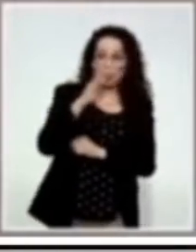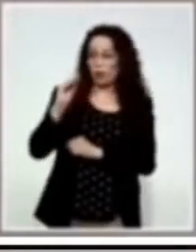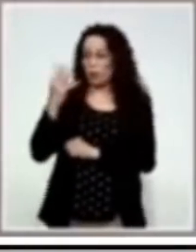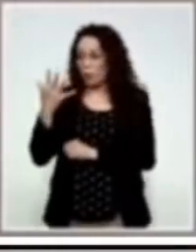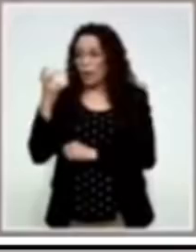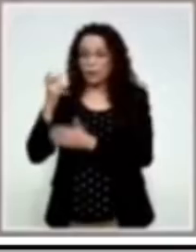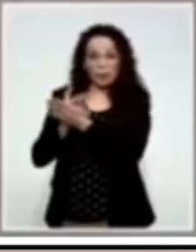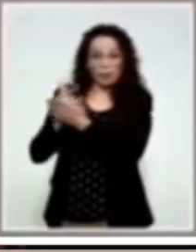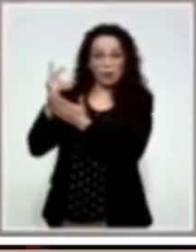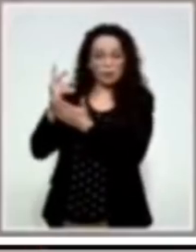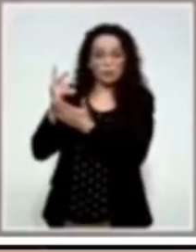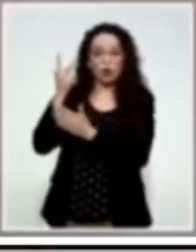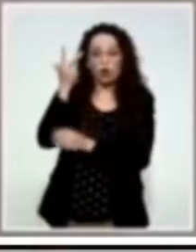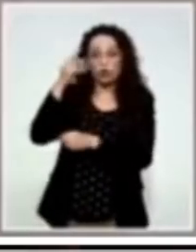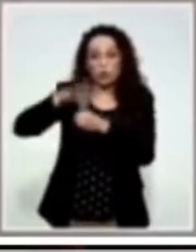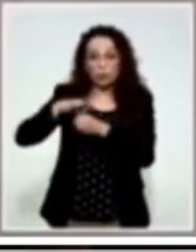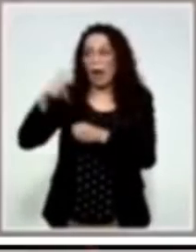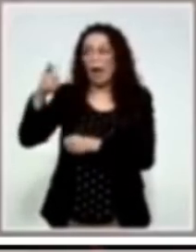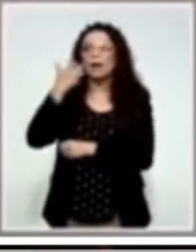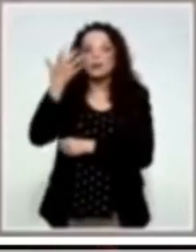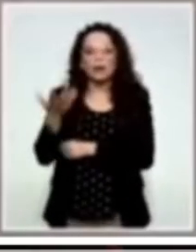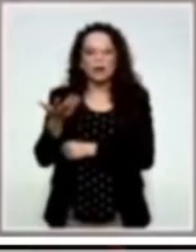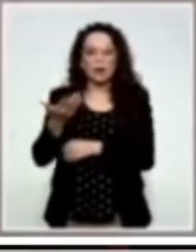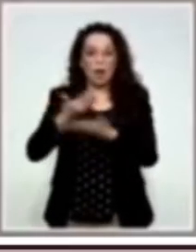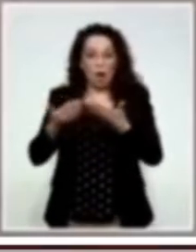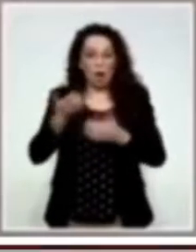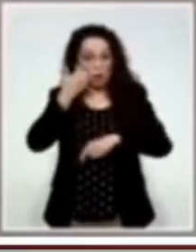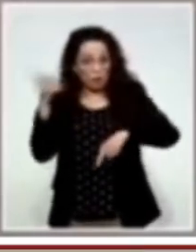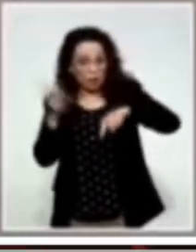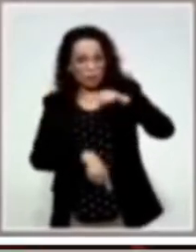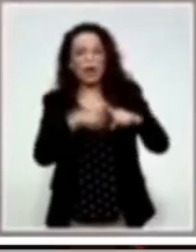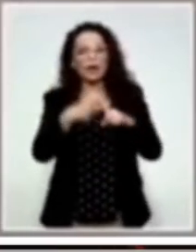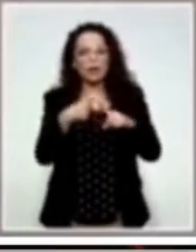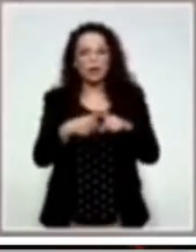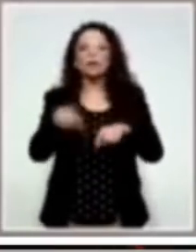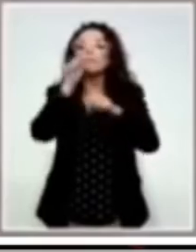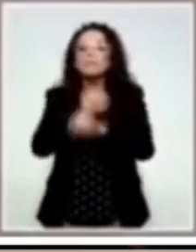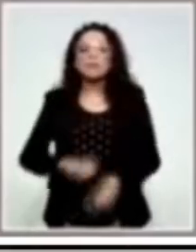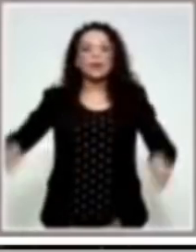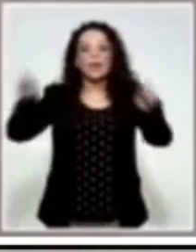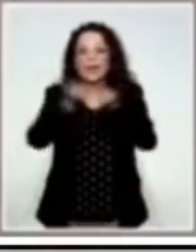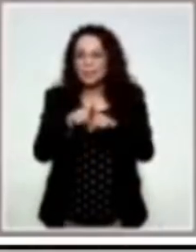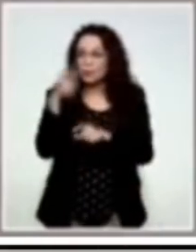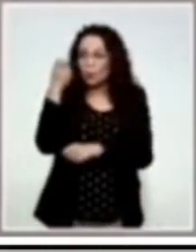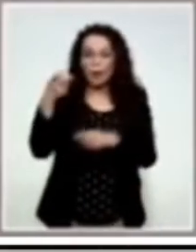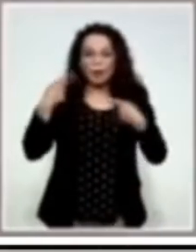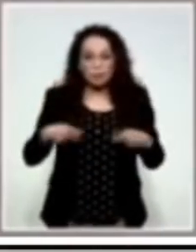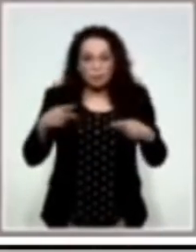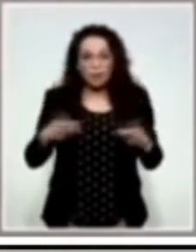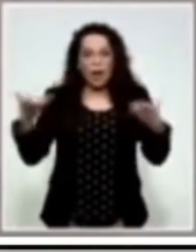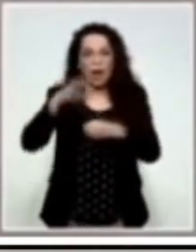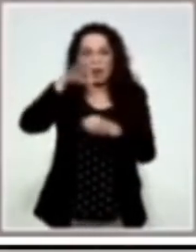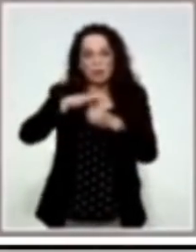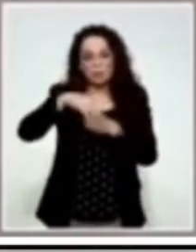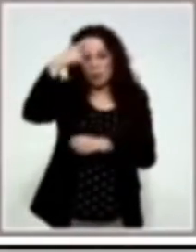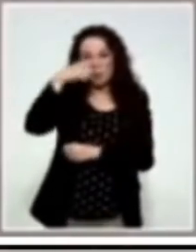mayoría de 8 votos. Quienes hoy quieren que se quite la mayoría de 8 votos son los mismos que votaron por la Declaratoria General